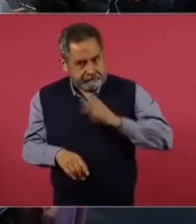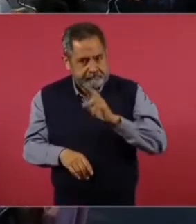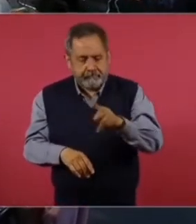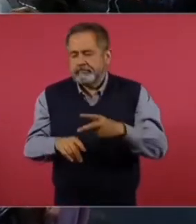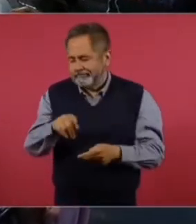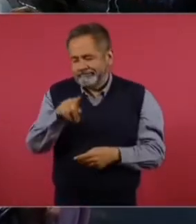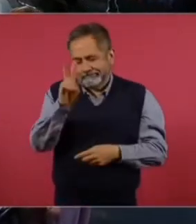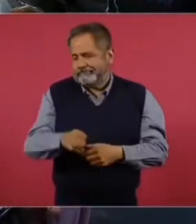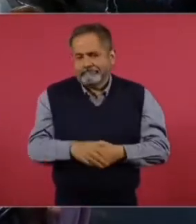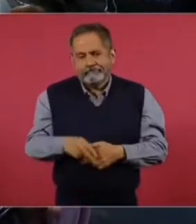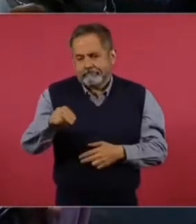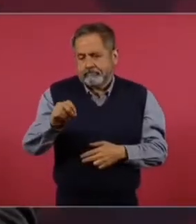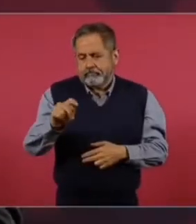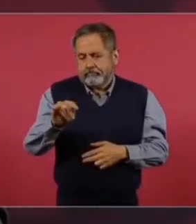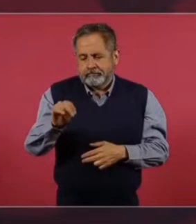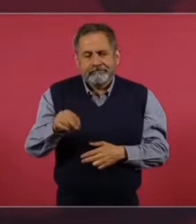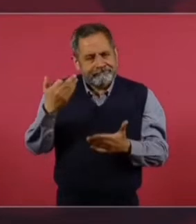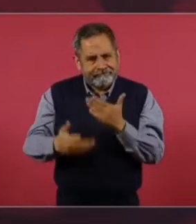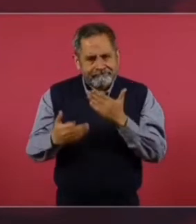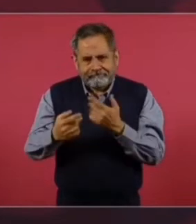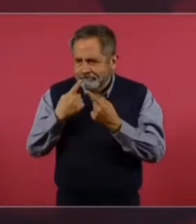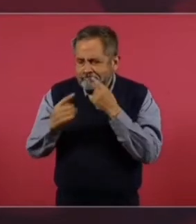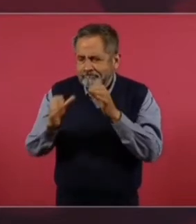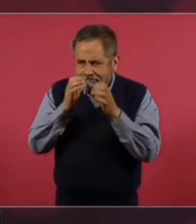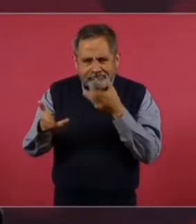faltó más diálogo